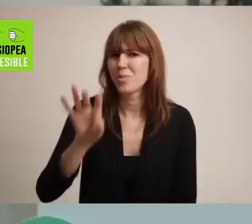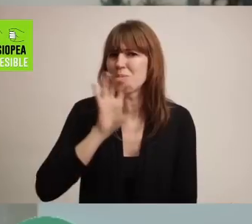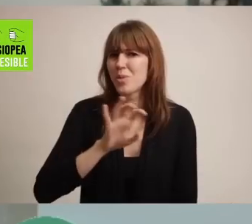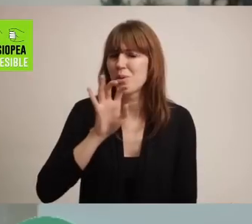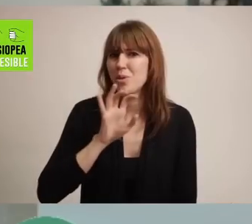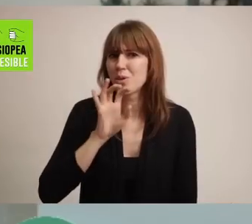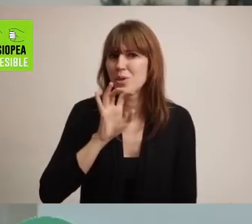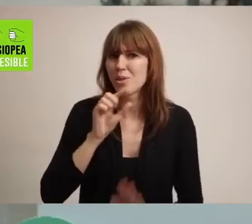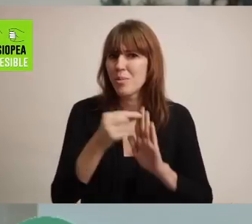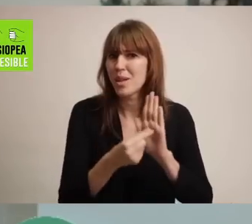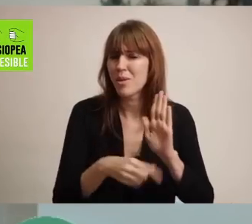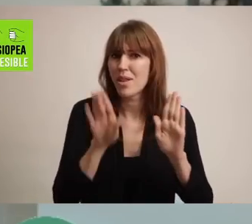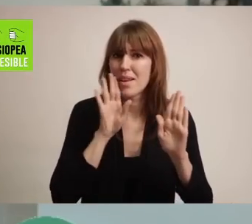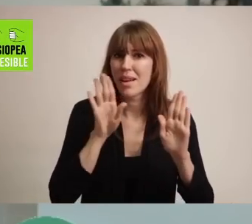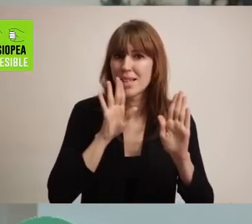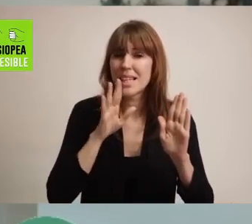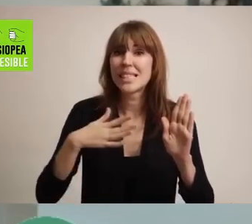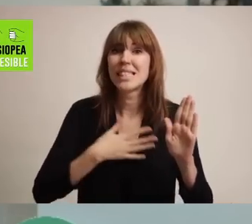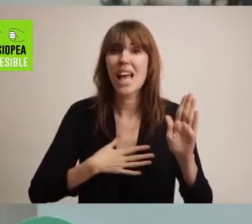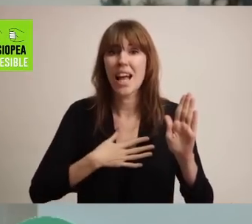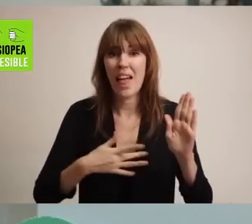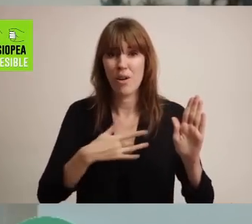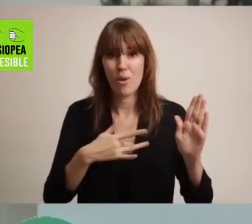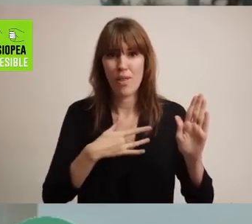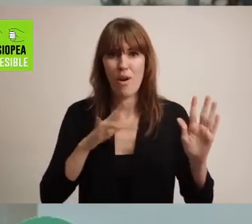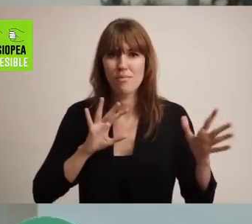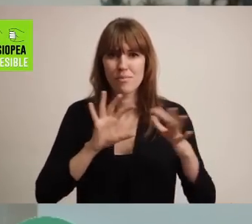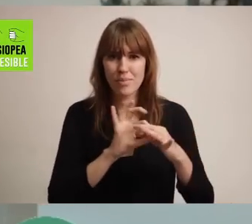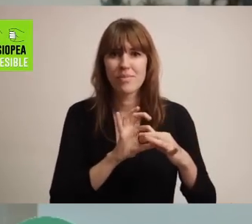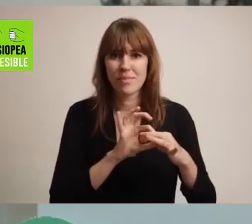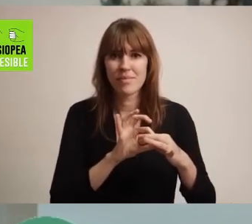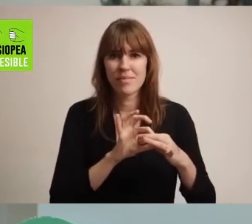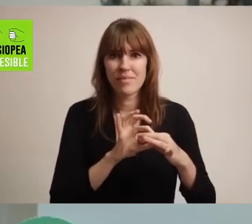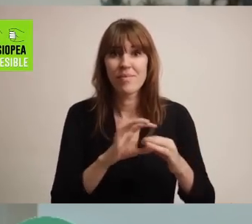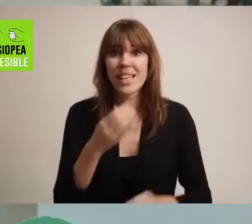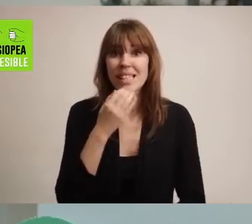ese principio va ligado al chakra del corazón. Si tú no sabes